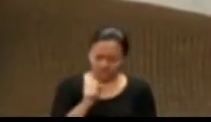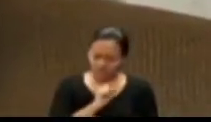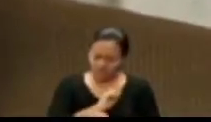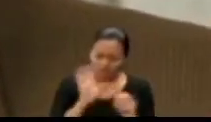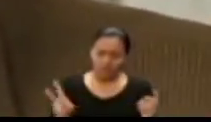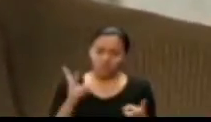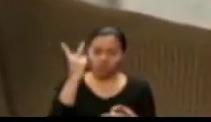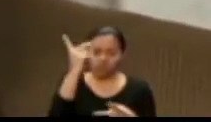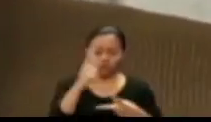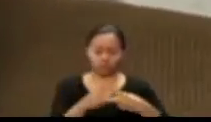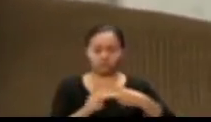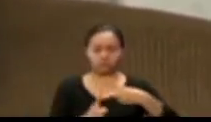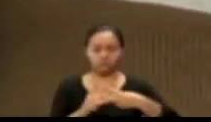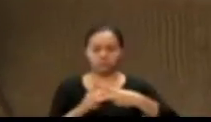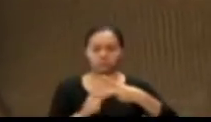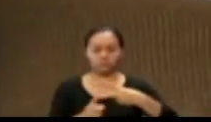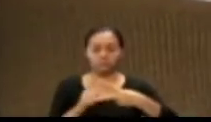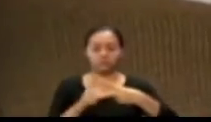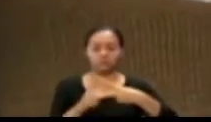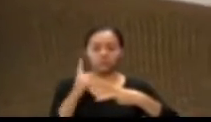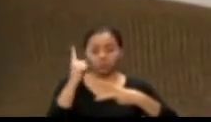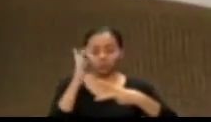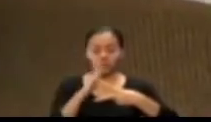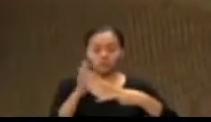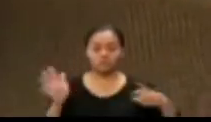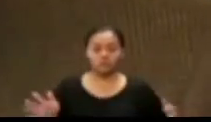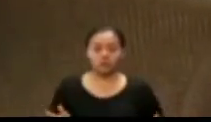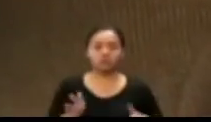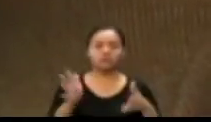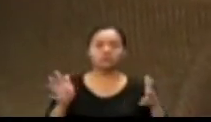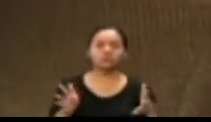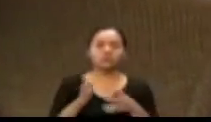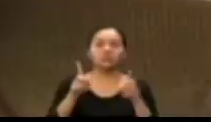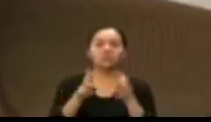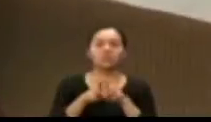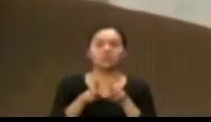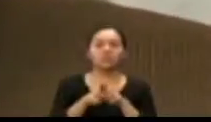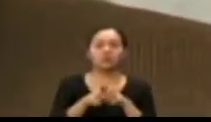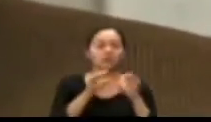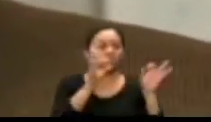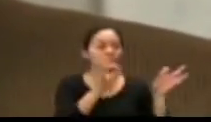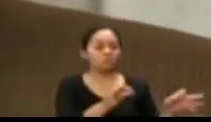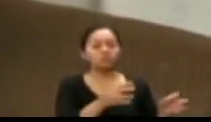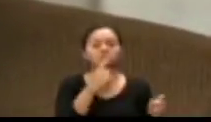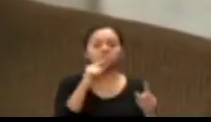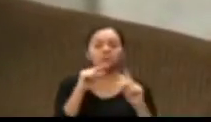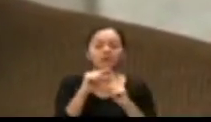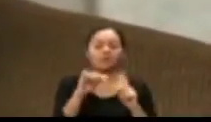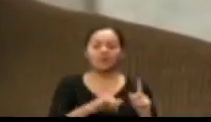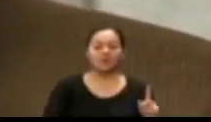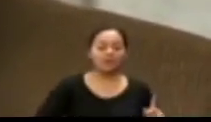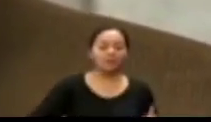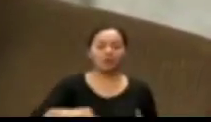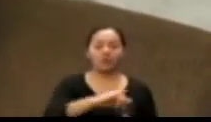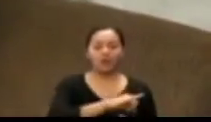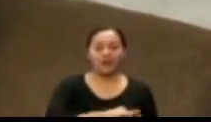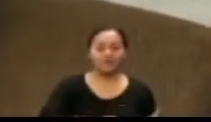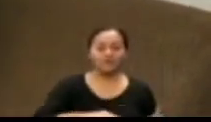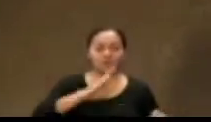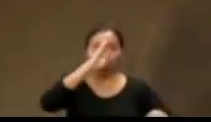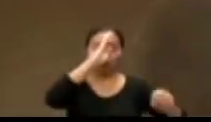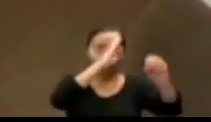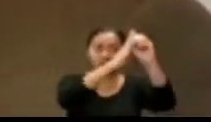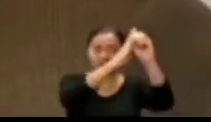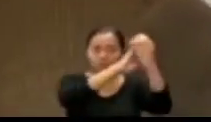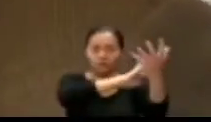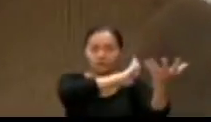los dos conceptos, o sea, que animan este encuentro son justamente democracias en revolución. O sea,